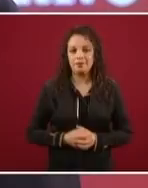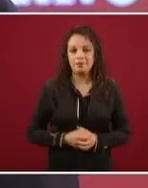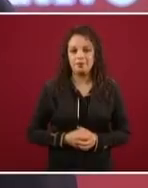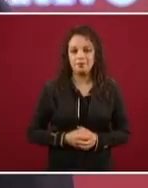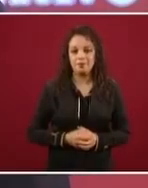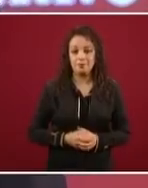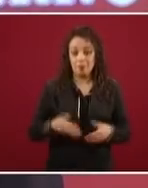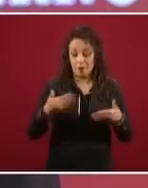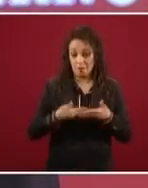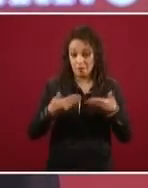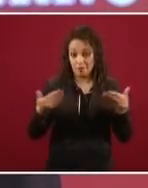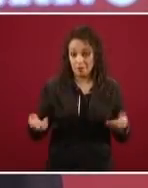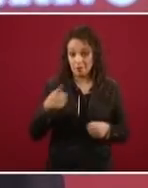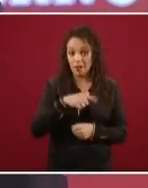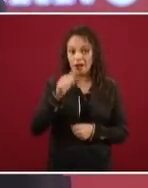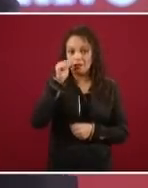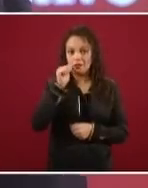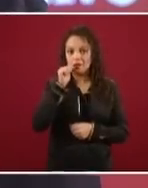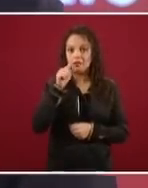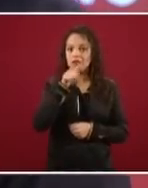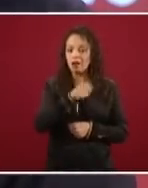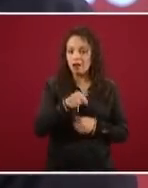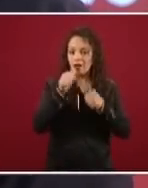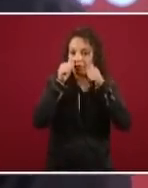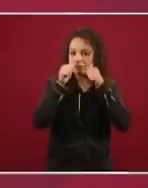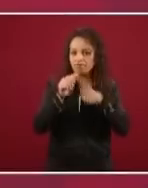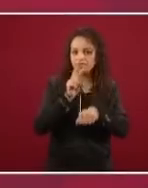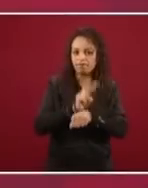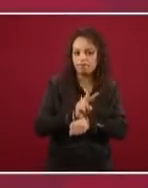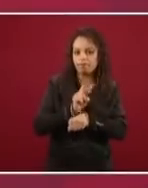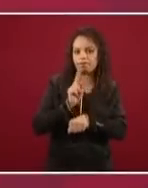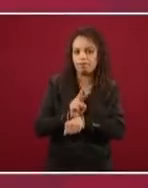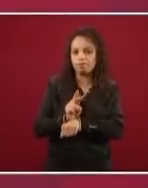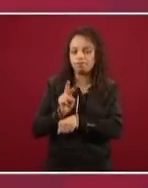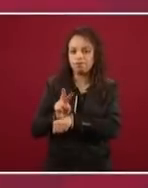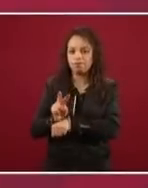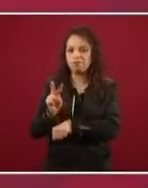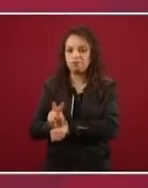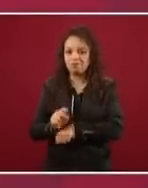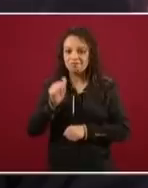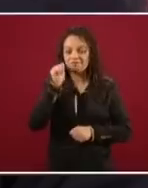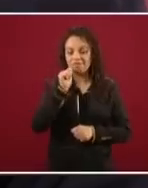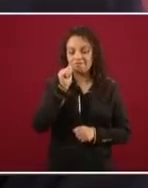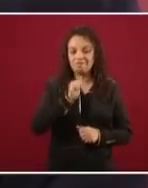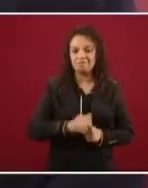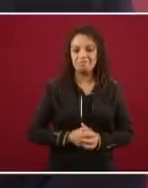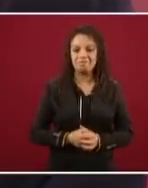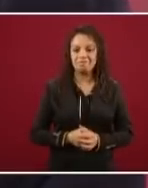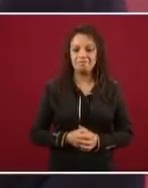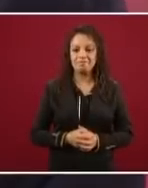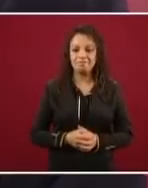pendientes de todo hasta de lo que digo aquí ya el repito